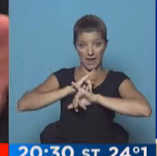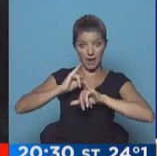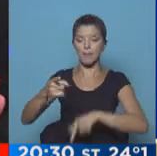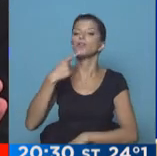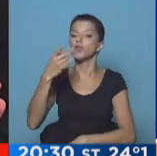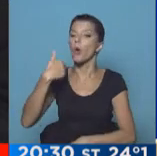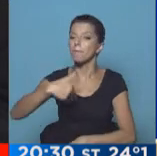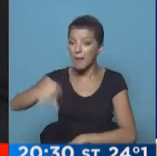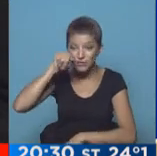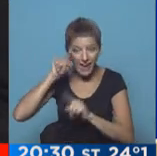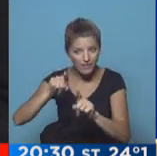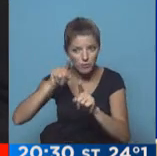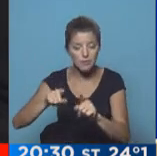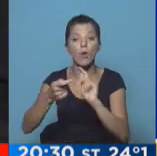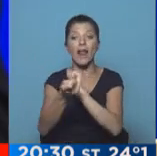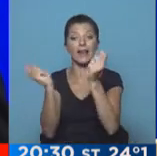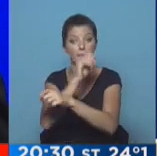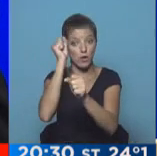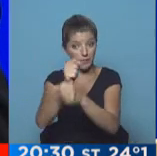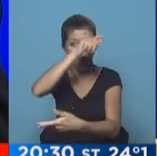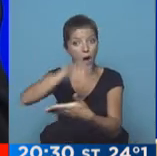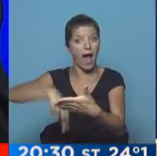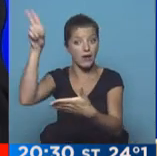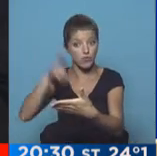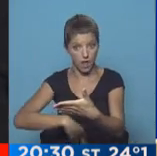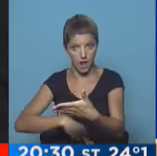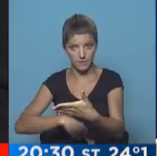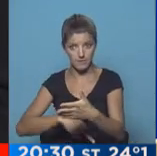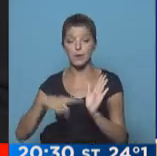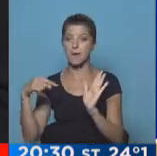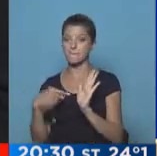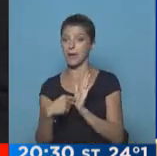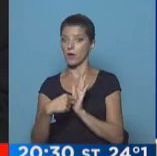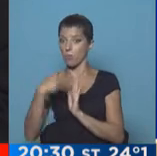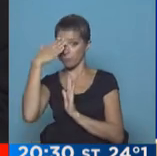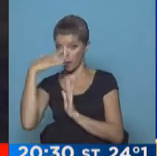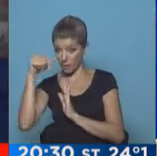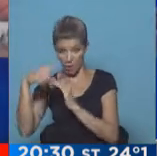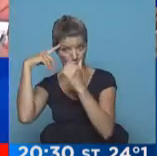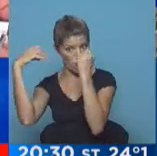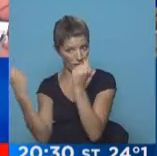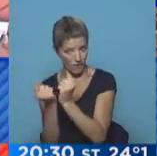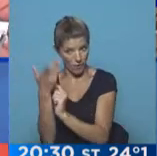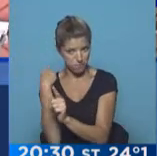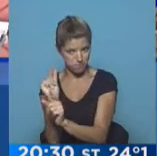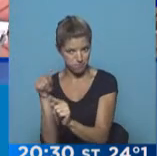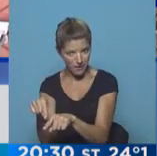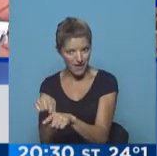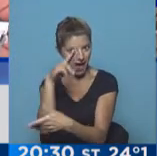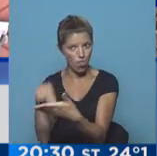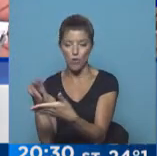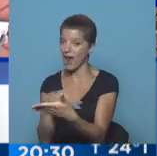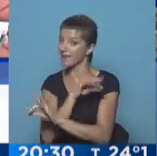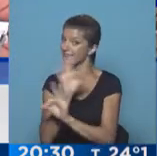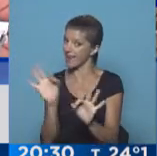vamos a anular esto, la reforma laboral del Partido Popular. Pero en el acuerdo con Ciudadanos no la anularon, es